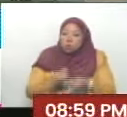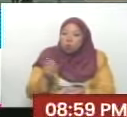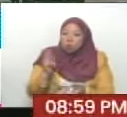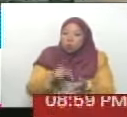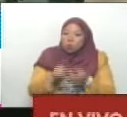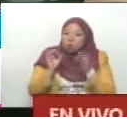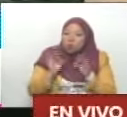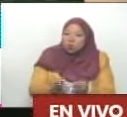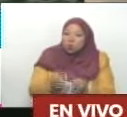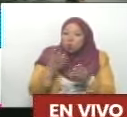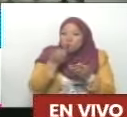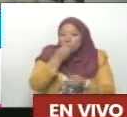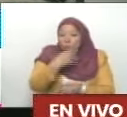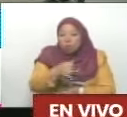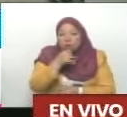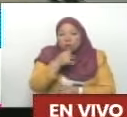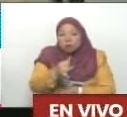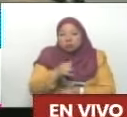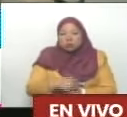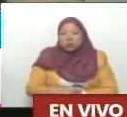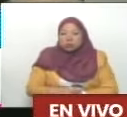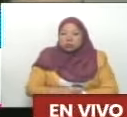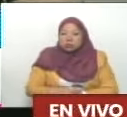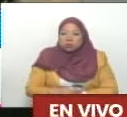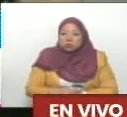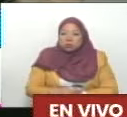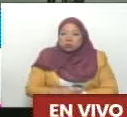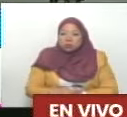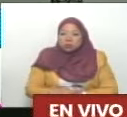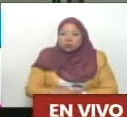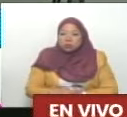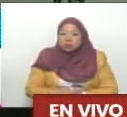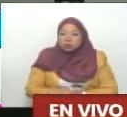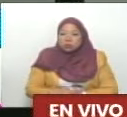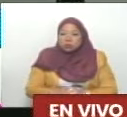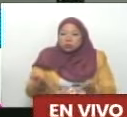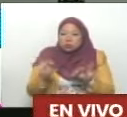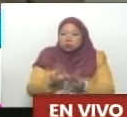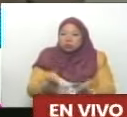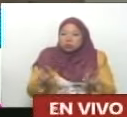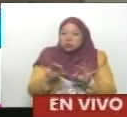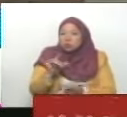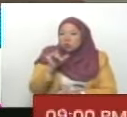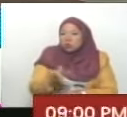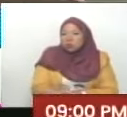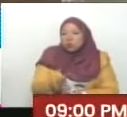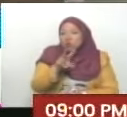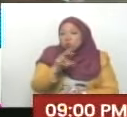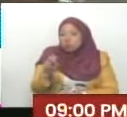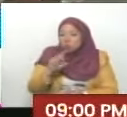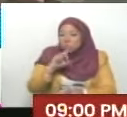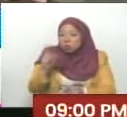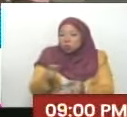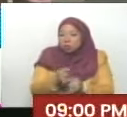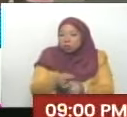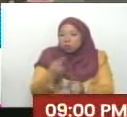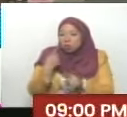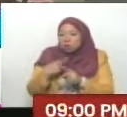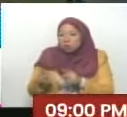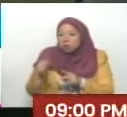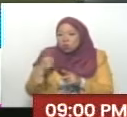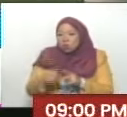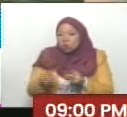seleccionar... Hay que llevar unos buenos focos, pues, porque... Sí, y ahí va a seleccionar 2 kilos, 200 gramos de diferentes